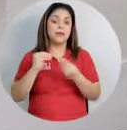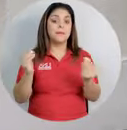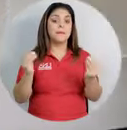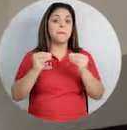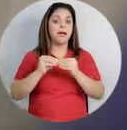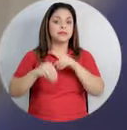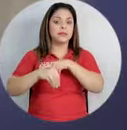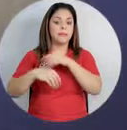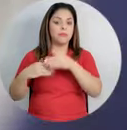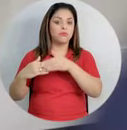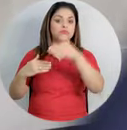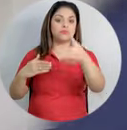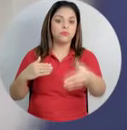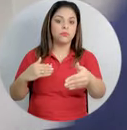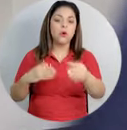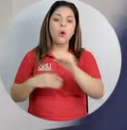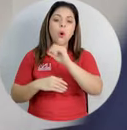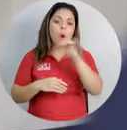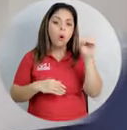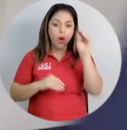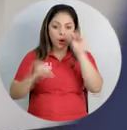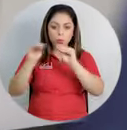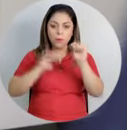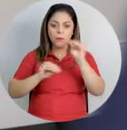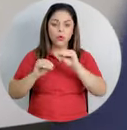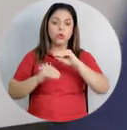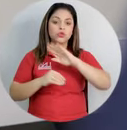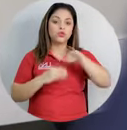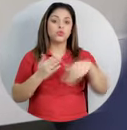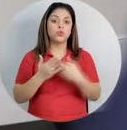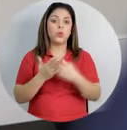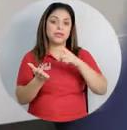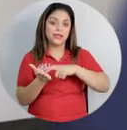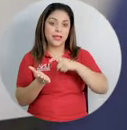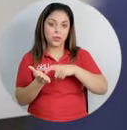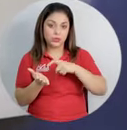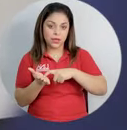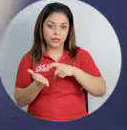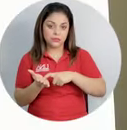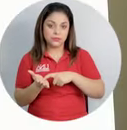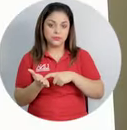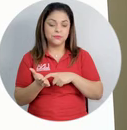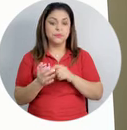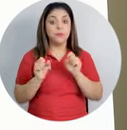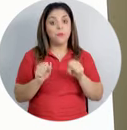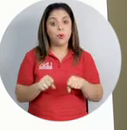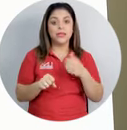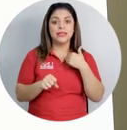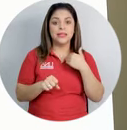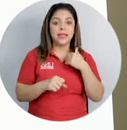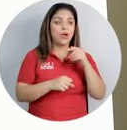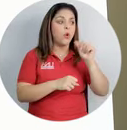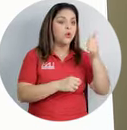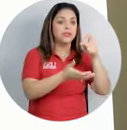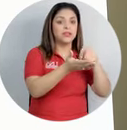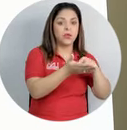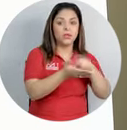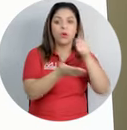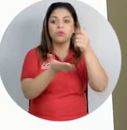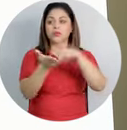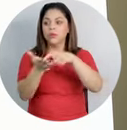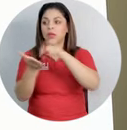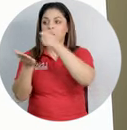a más plazo, o puede ser un reacomodo de todas sus deudas, ¿verdad?, que puede tener en muchos